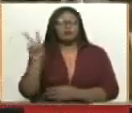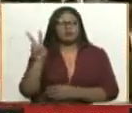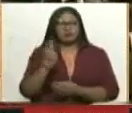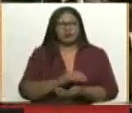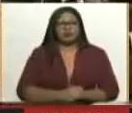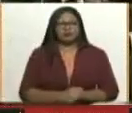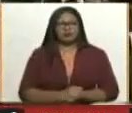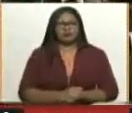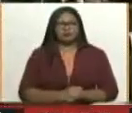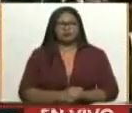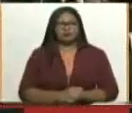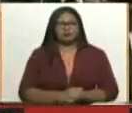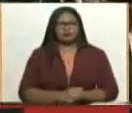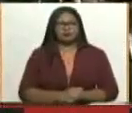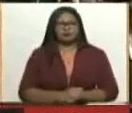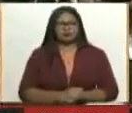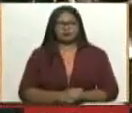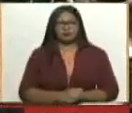venezolano.